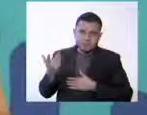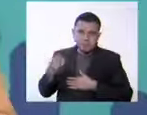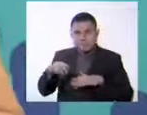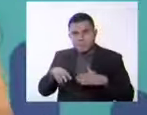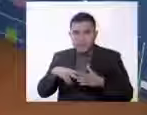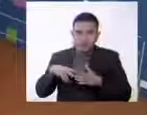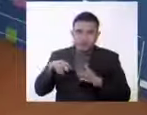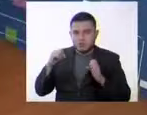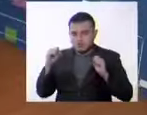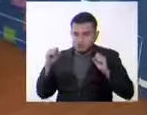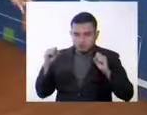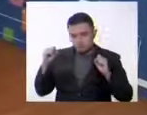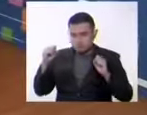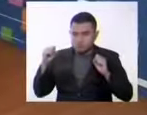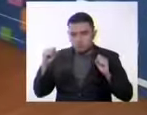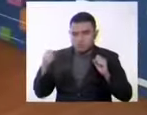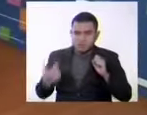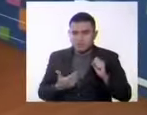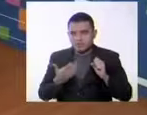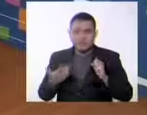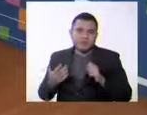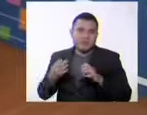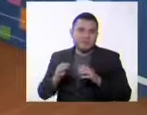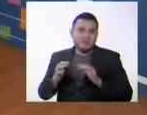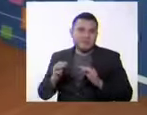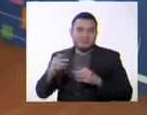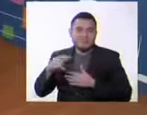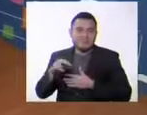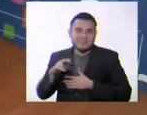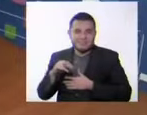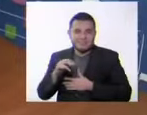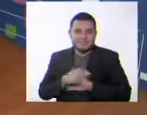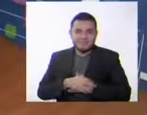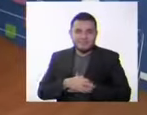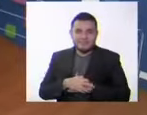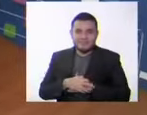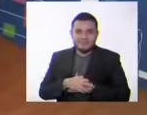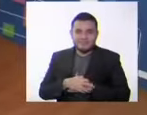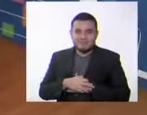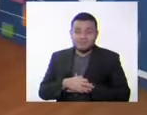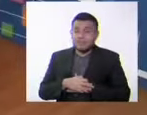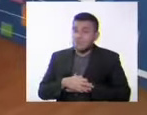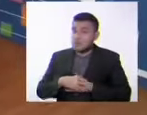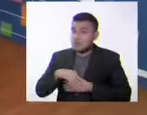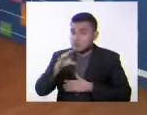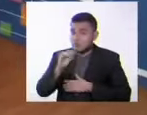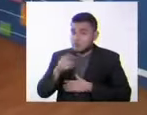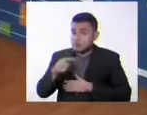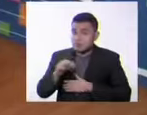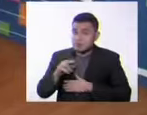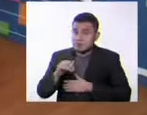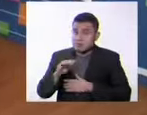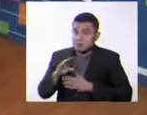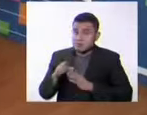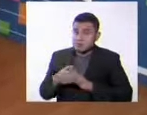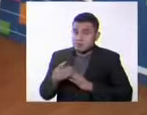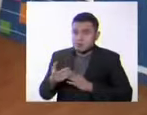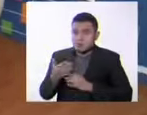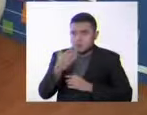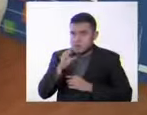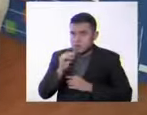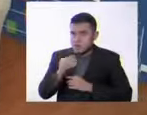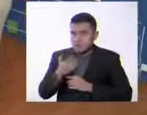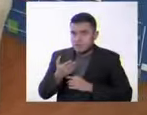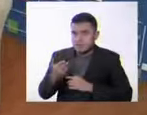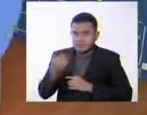bailamos, y todas esas son maneras del patrimonio. Algo muy importante entonces cuando hablamos del patrimonio cultural es que estamos hablando de bienes